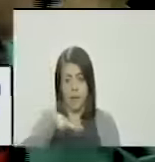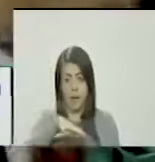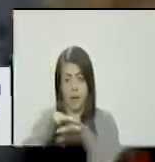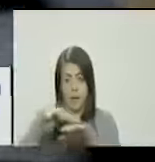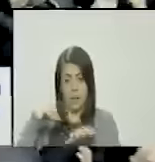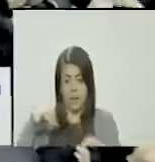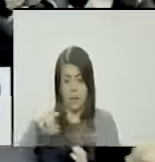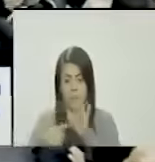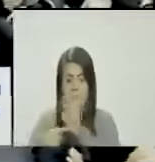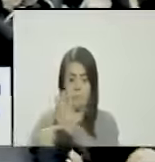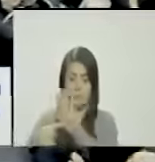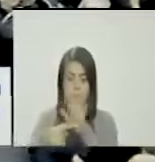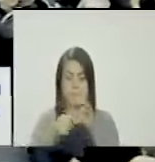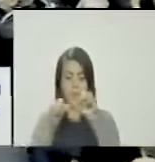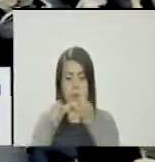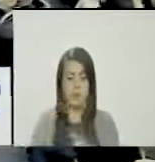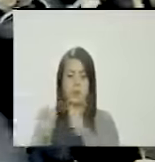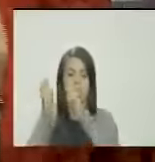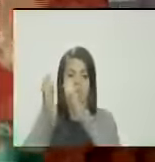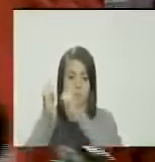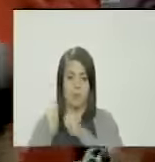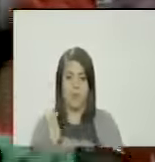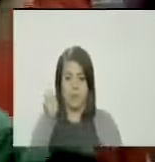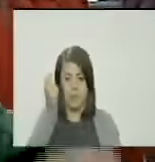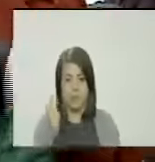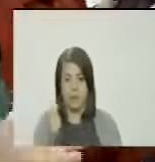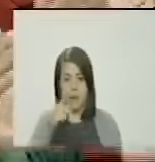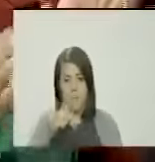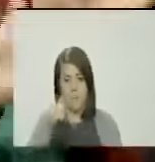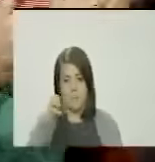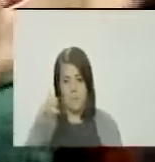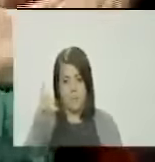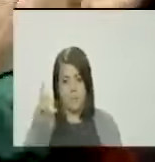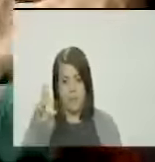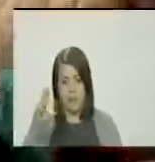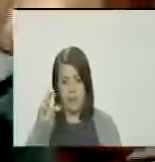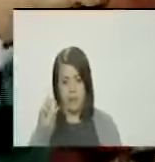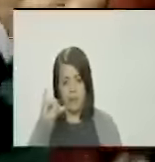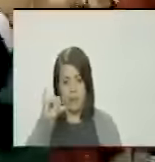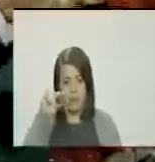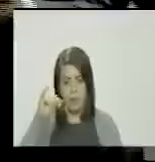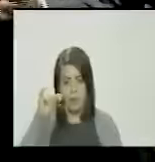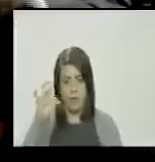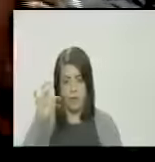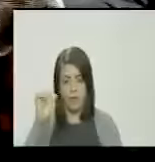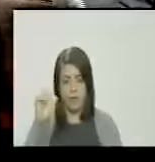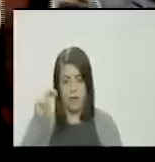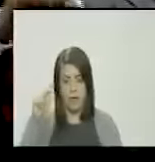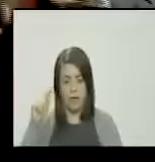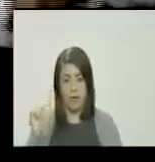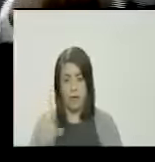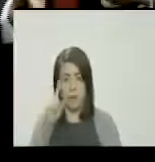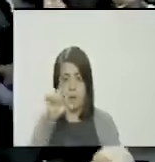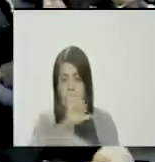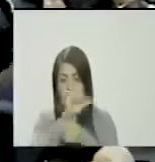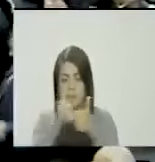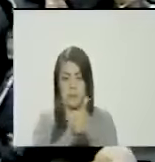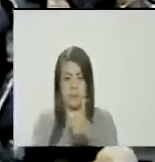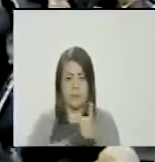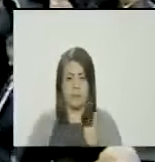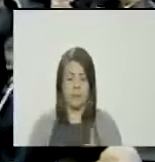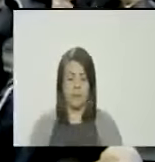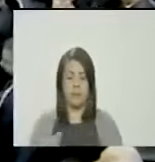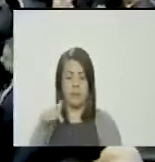Mayoría evidente. Queda investido el diputado Pedro Infante Aparicio como primer